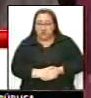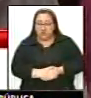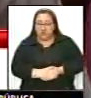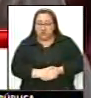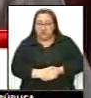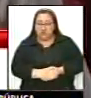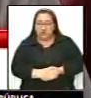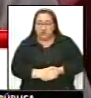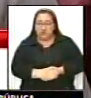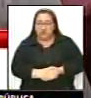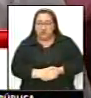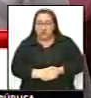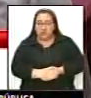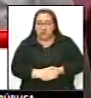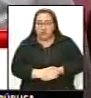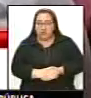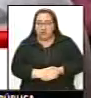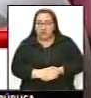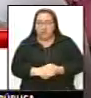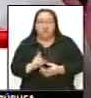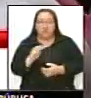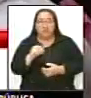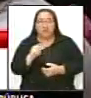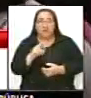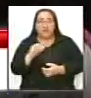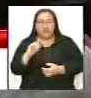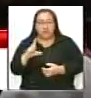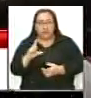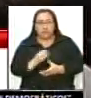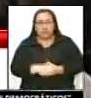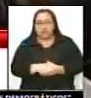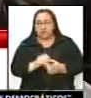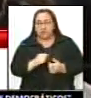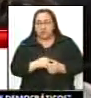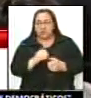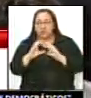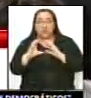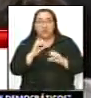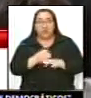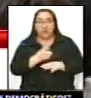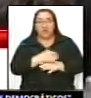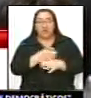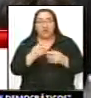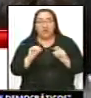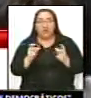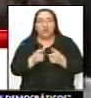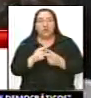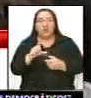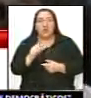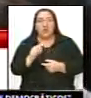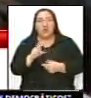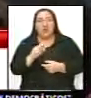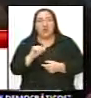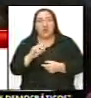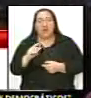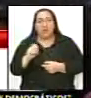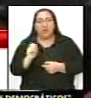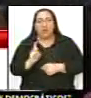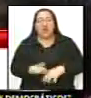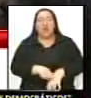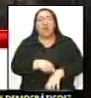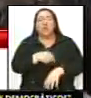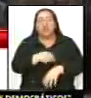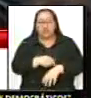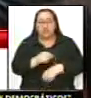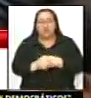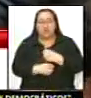Espinosa. Gracias, presidente. Presidente, durante la discusión del informe de la Comisión Lava Jato y a lo largo de